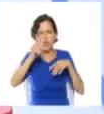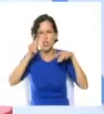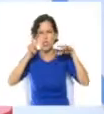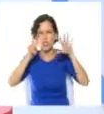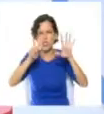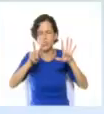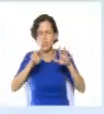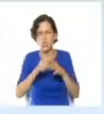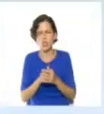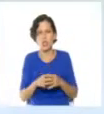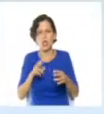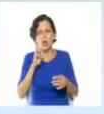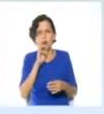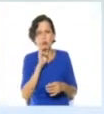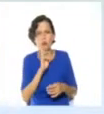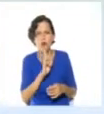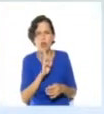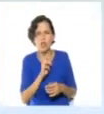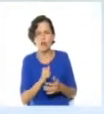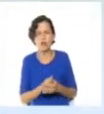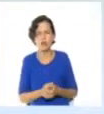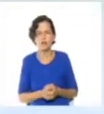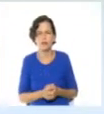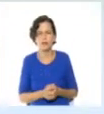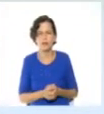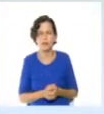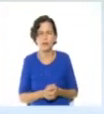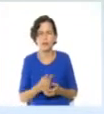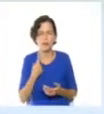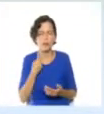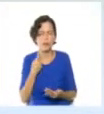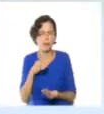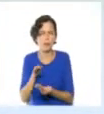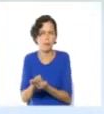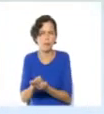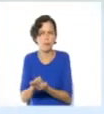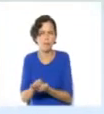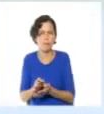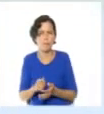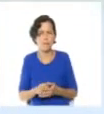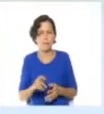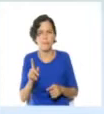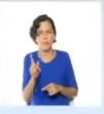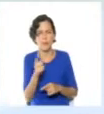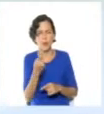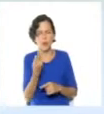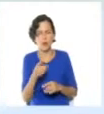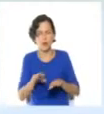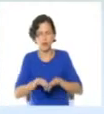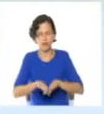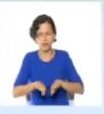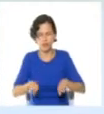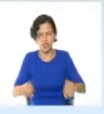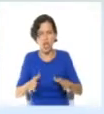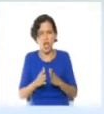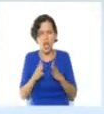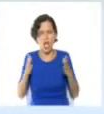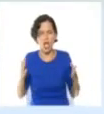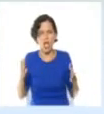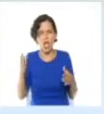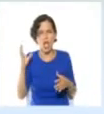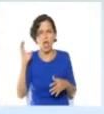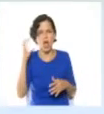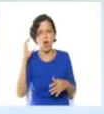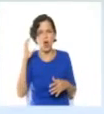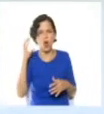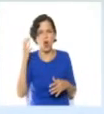1857, el Libertador, ya fallecido, y una vez desintegrada la Gran Colombia o